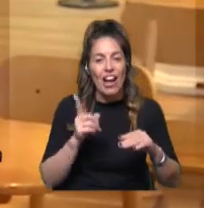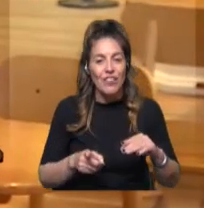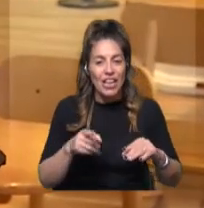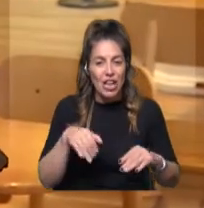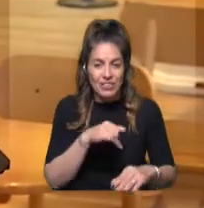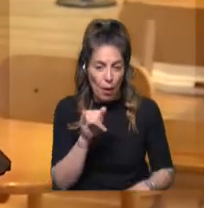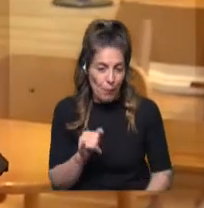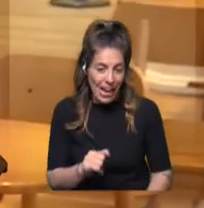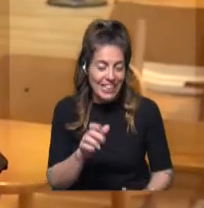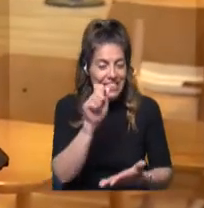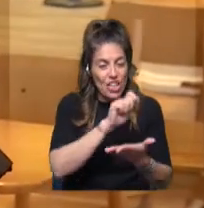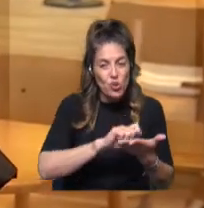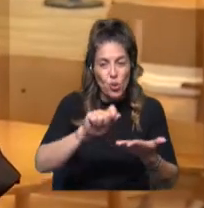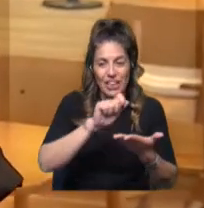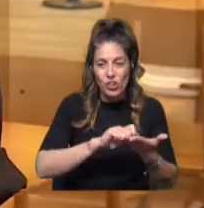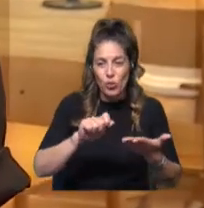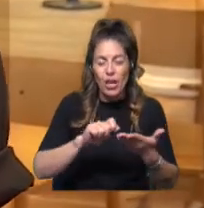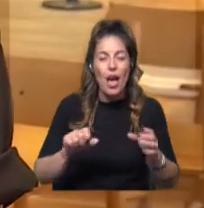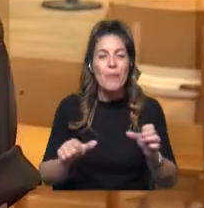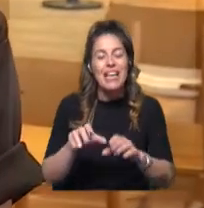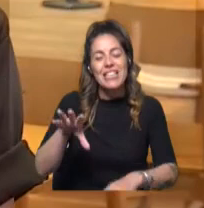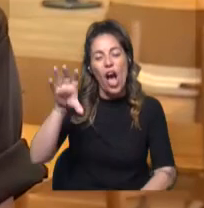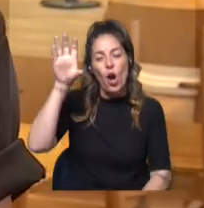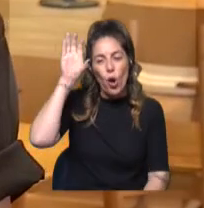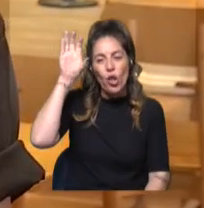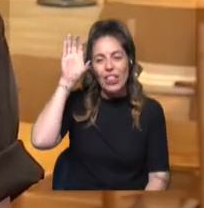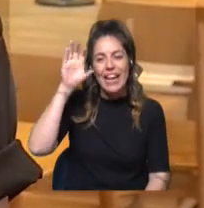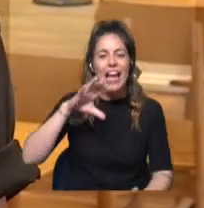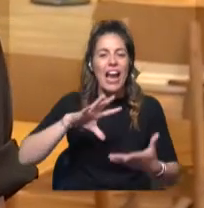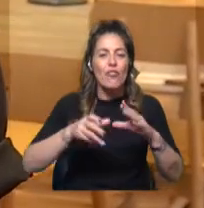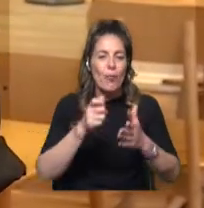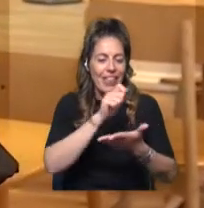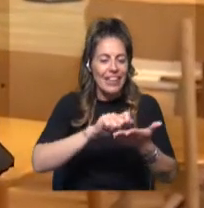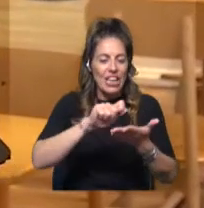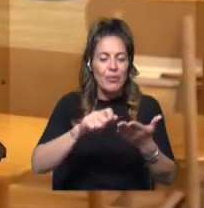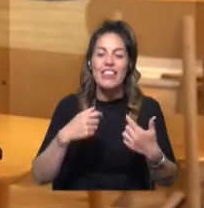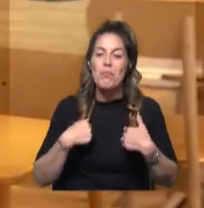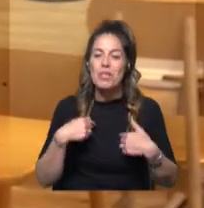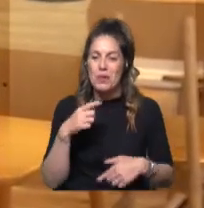Márquez en su escritura, que me hace acordar mucho también a la forma de escribir de mi padre.